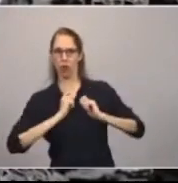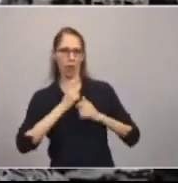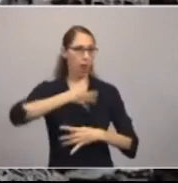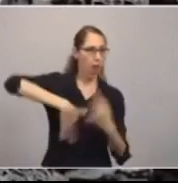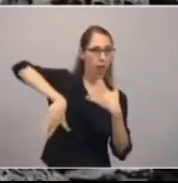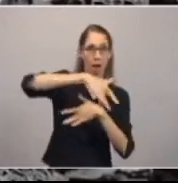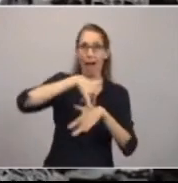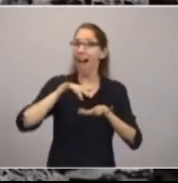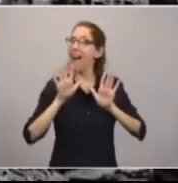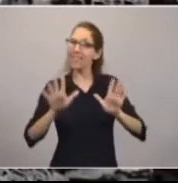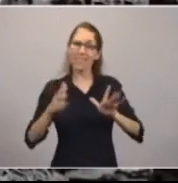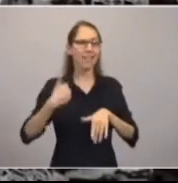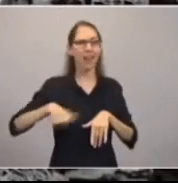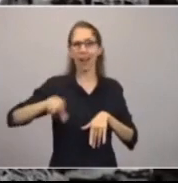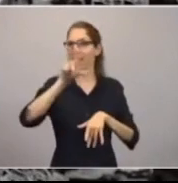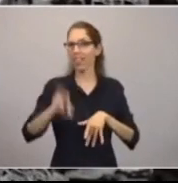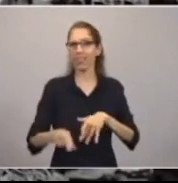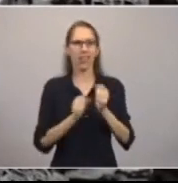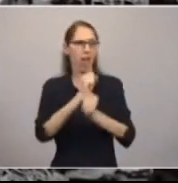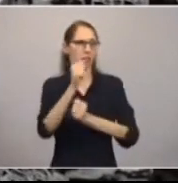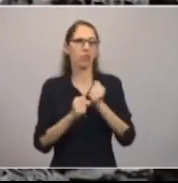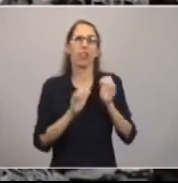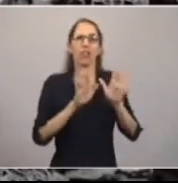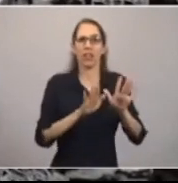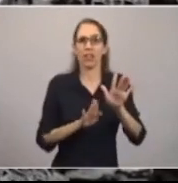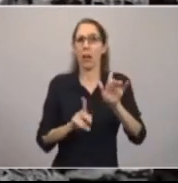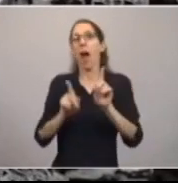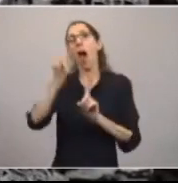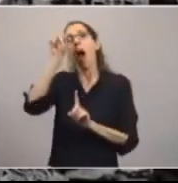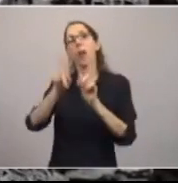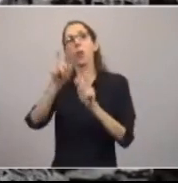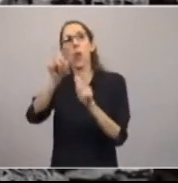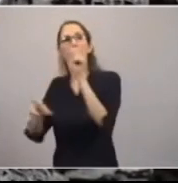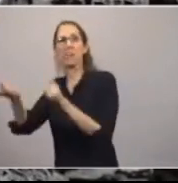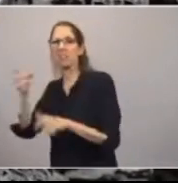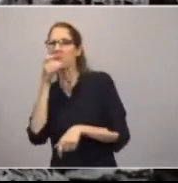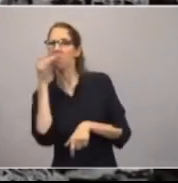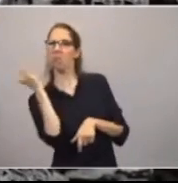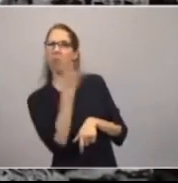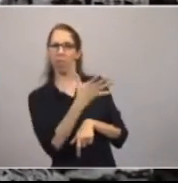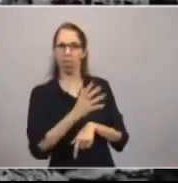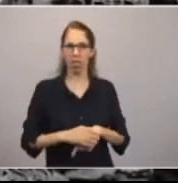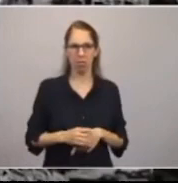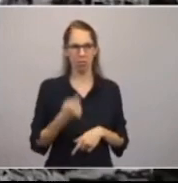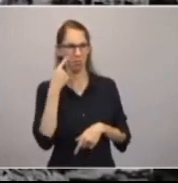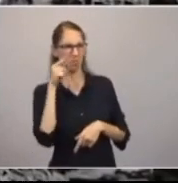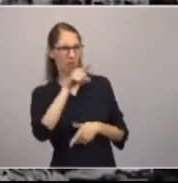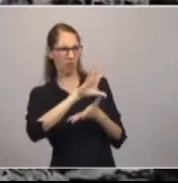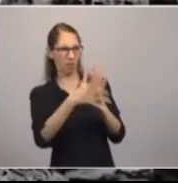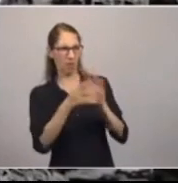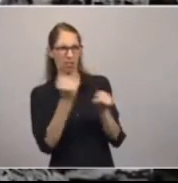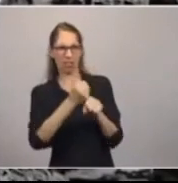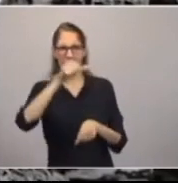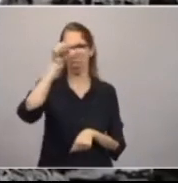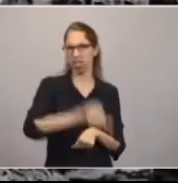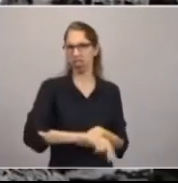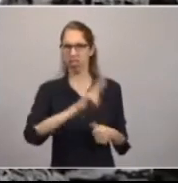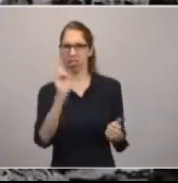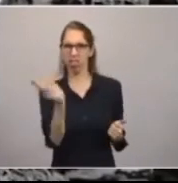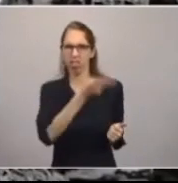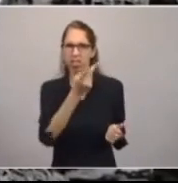Es así, algunos la odian y la denostan. Piensan que es ineficaz, ineficiente, y que por qué vamos a producir